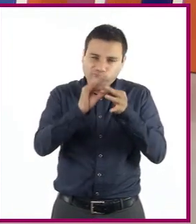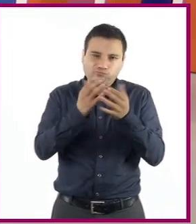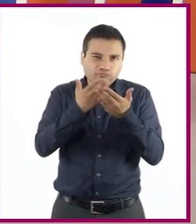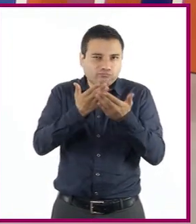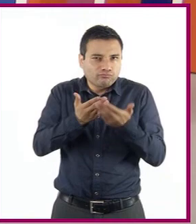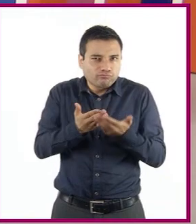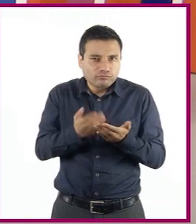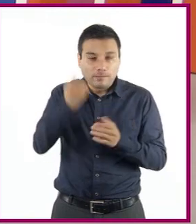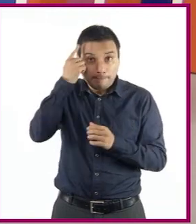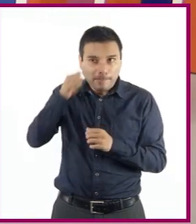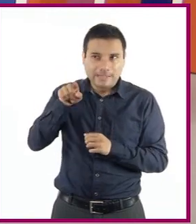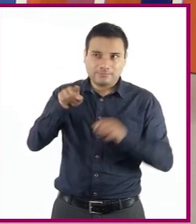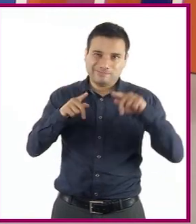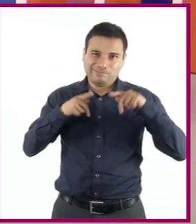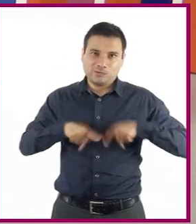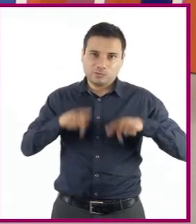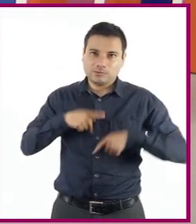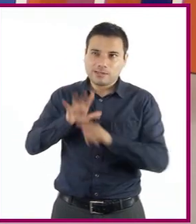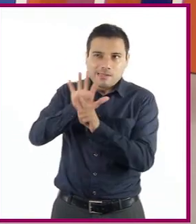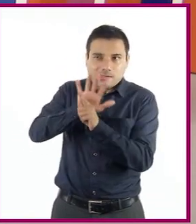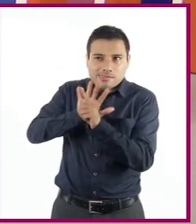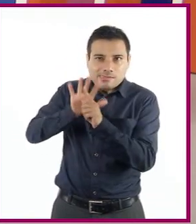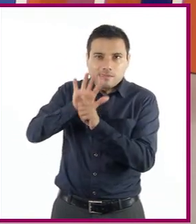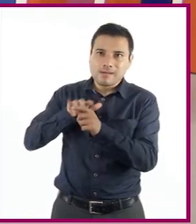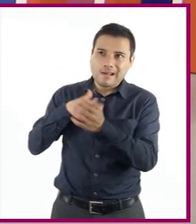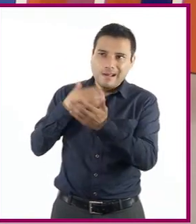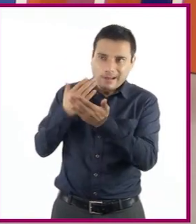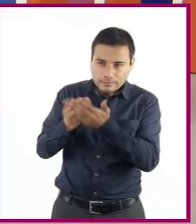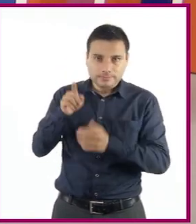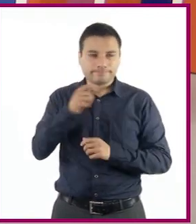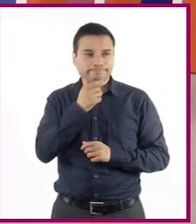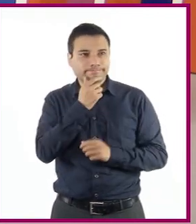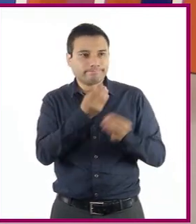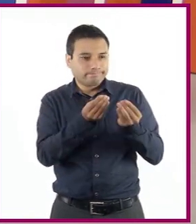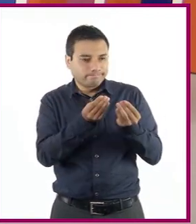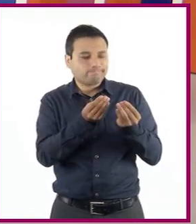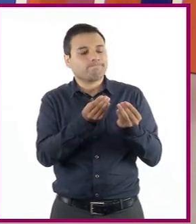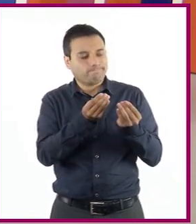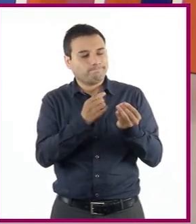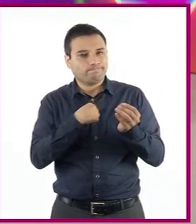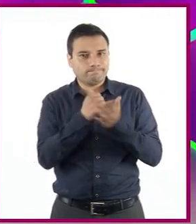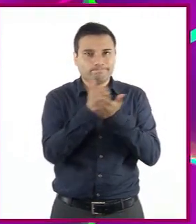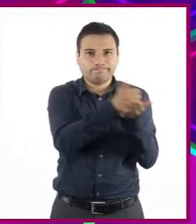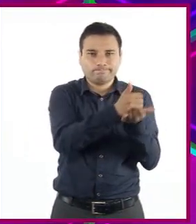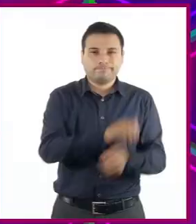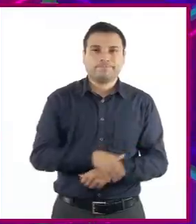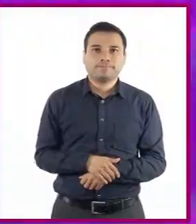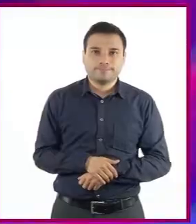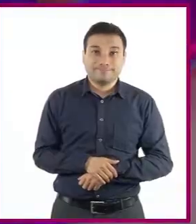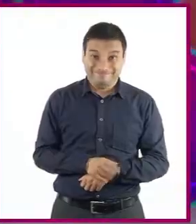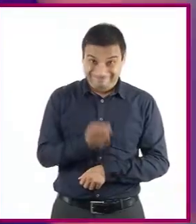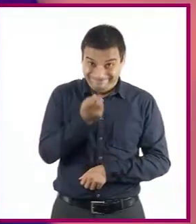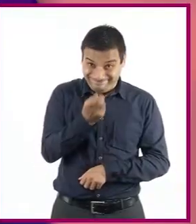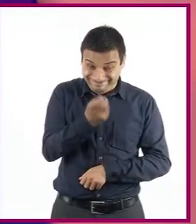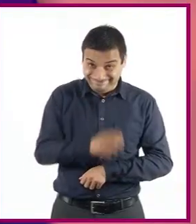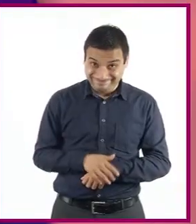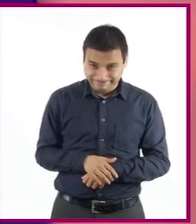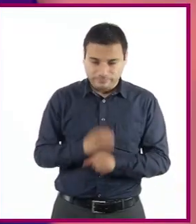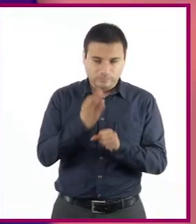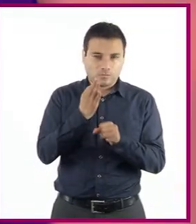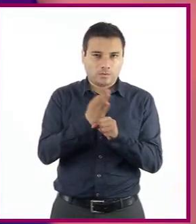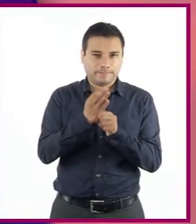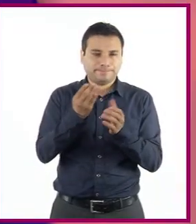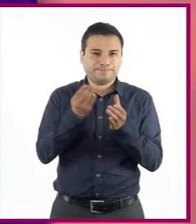tipos para convencer al destinatario de atender y, en su caso, resolver un asunto. Por lo anterior, en esta